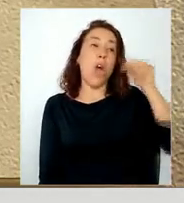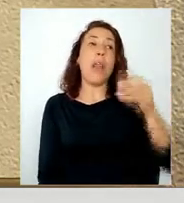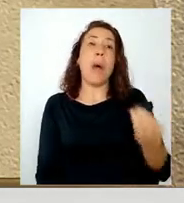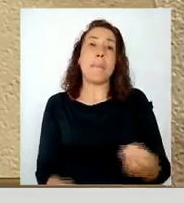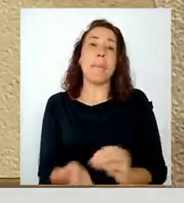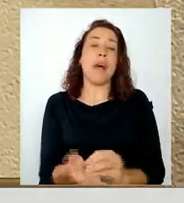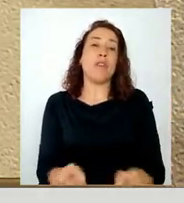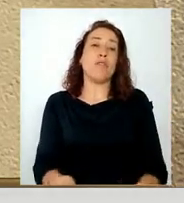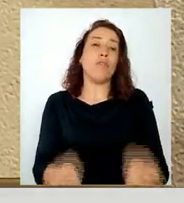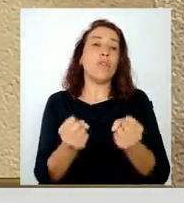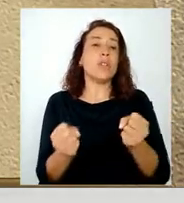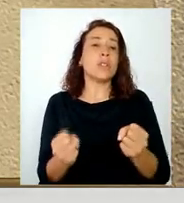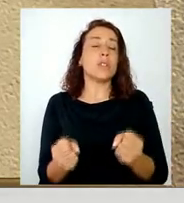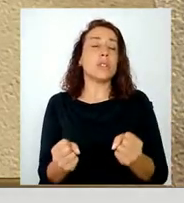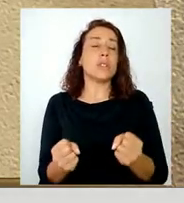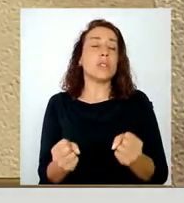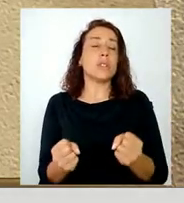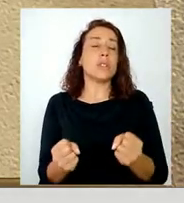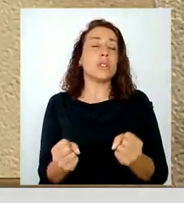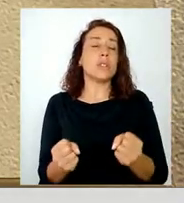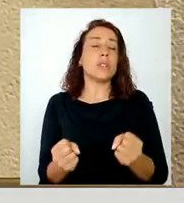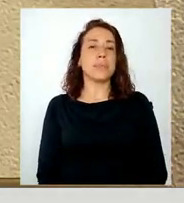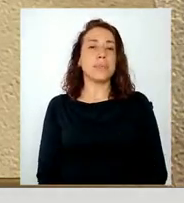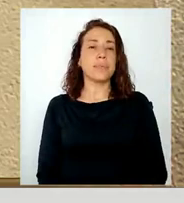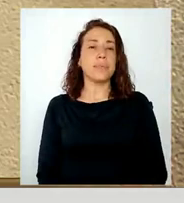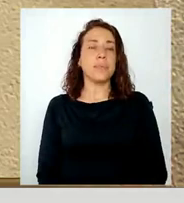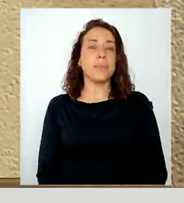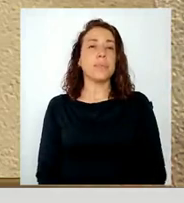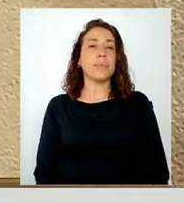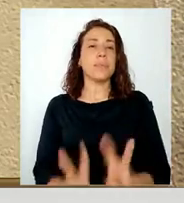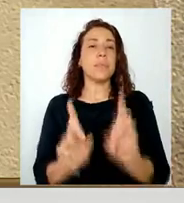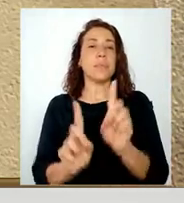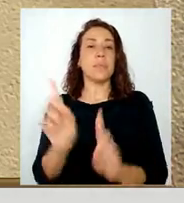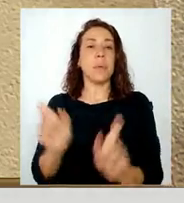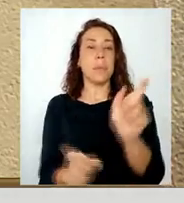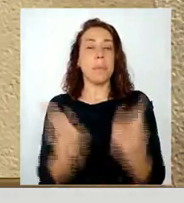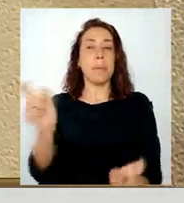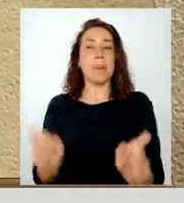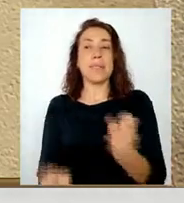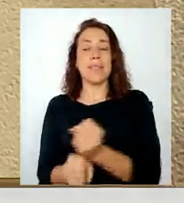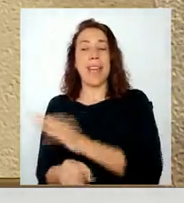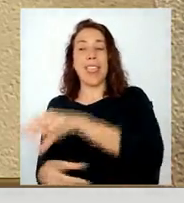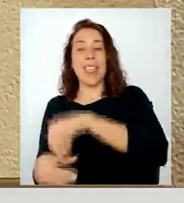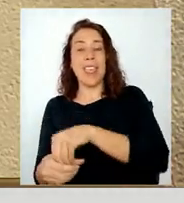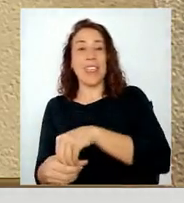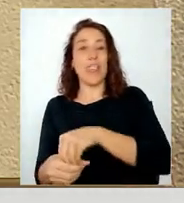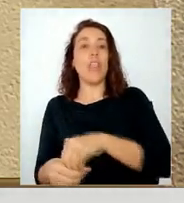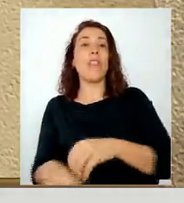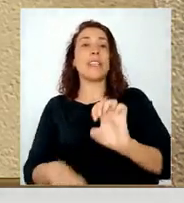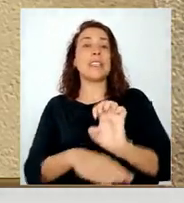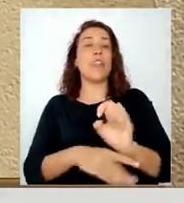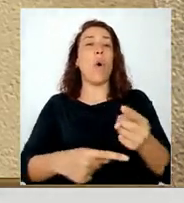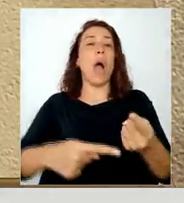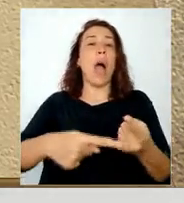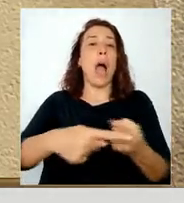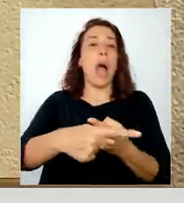tiempo que tiene que ver con que algunas personas dentro del Estado abusan y claramente